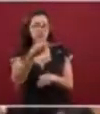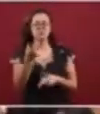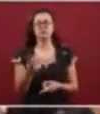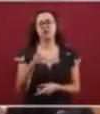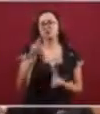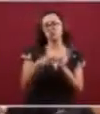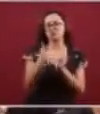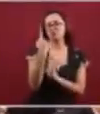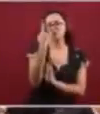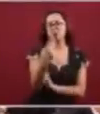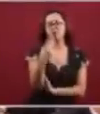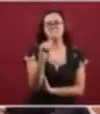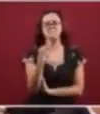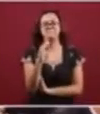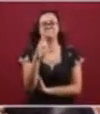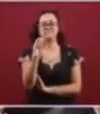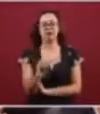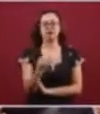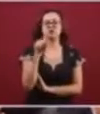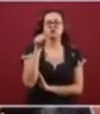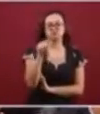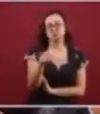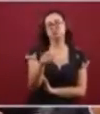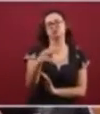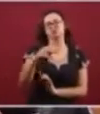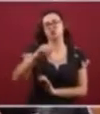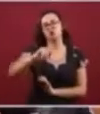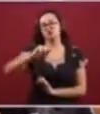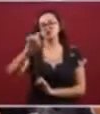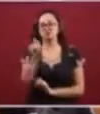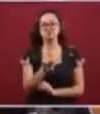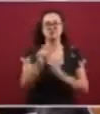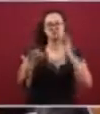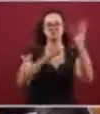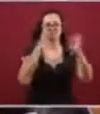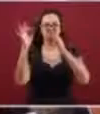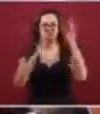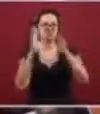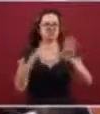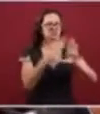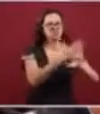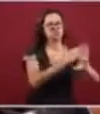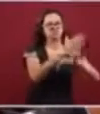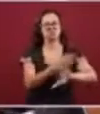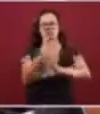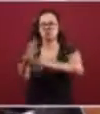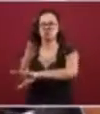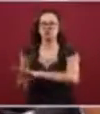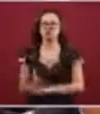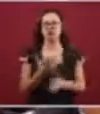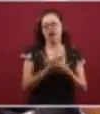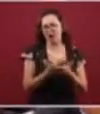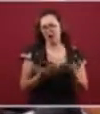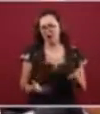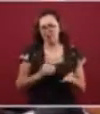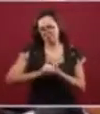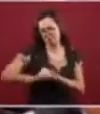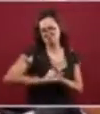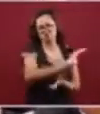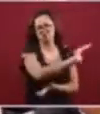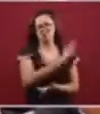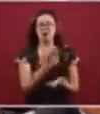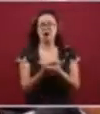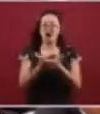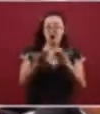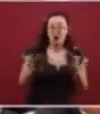Paco Ortiz Pinchetti fue despedido de Notimex por usar la agencia para fines personales. Creo que ahora ha ocurrido lo mismo, porque